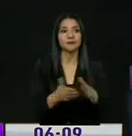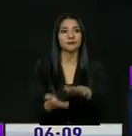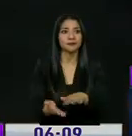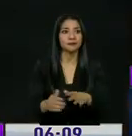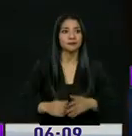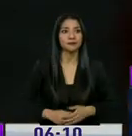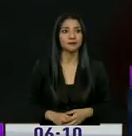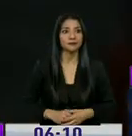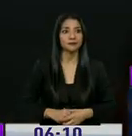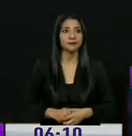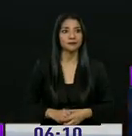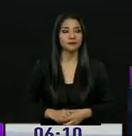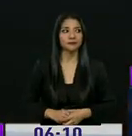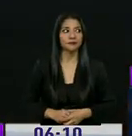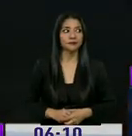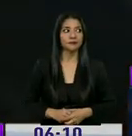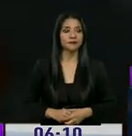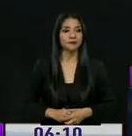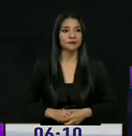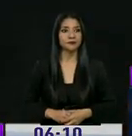este.